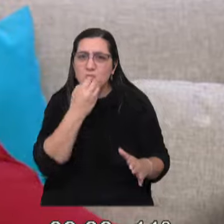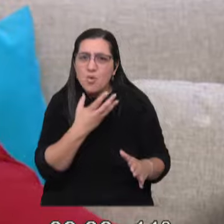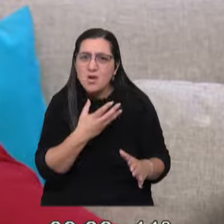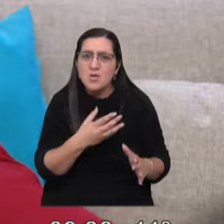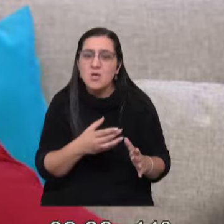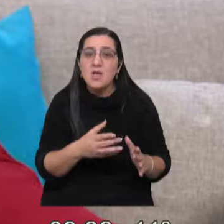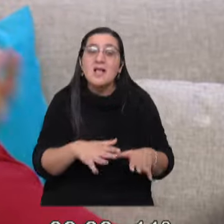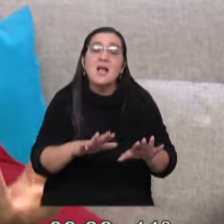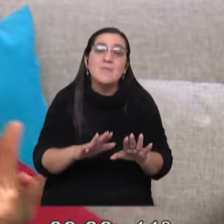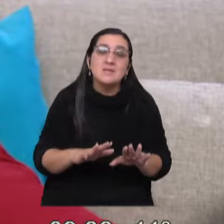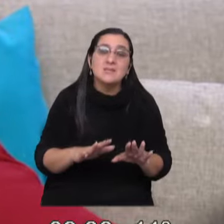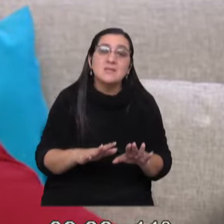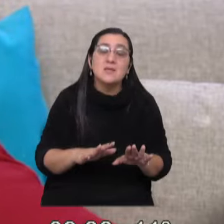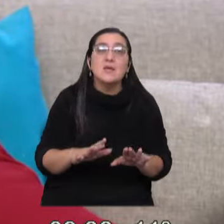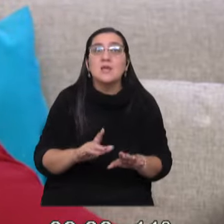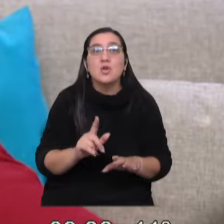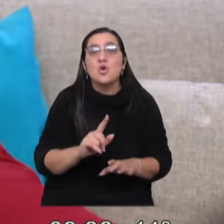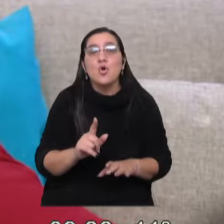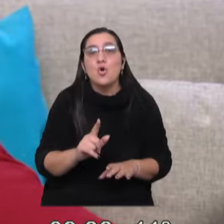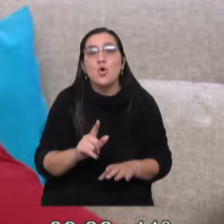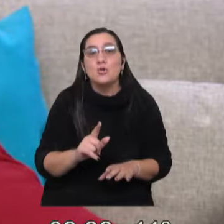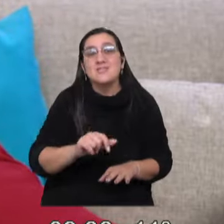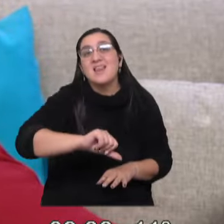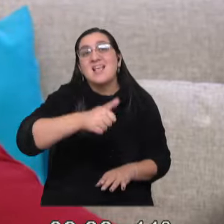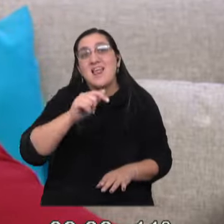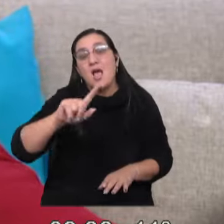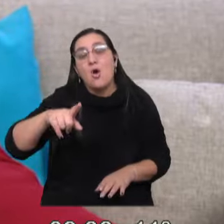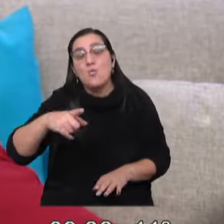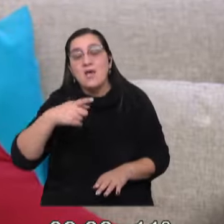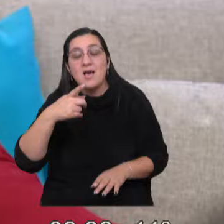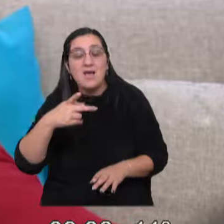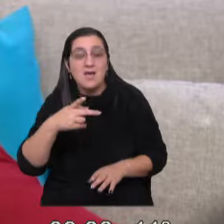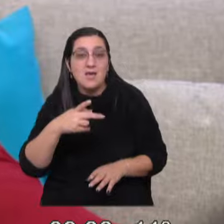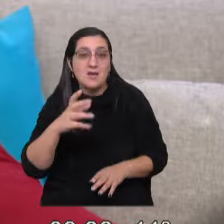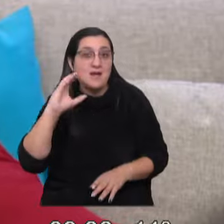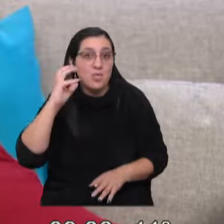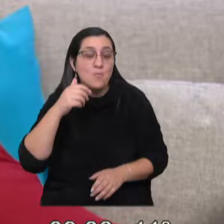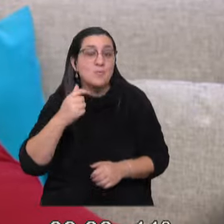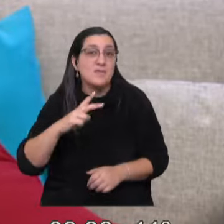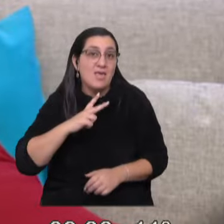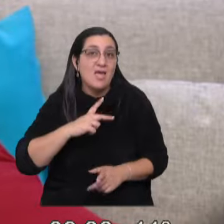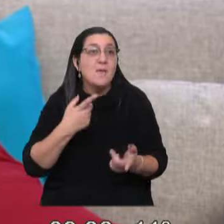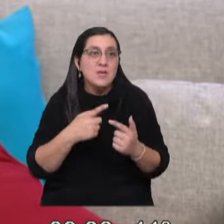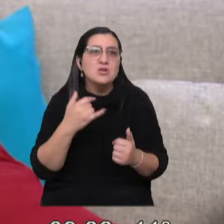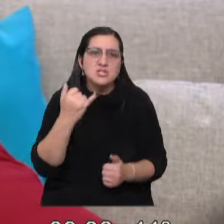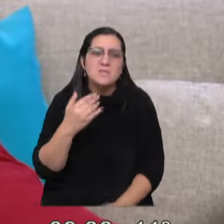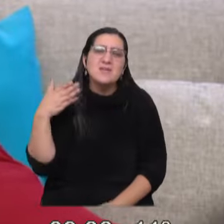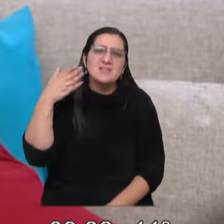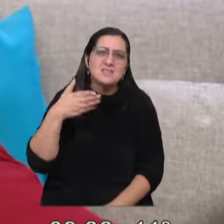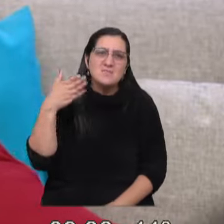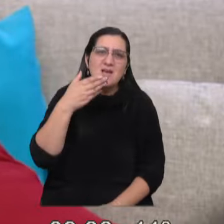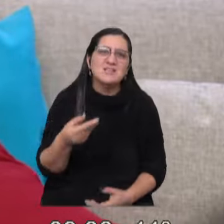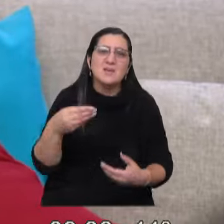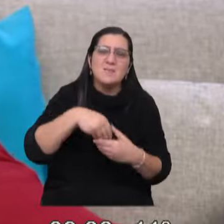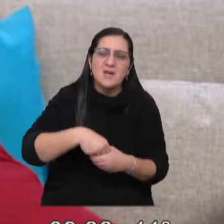le puede ganar a una gran este radio emisora pero sí participar ser parte y